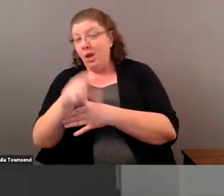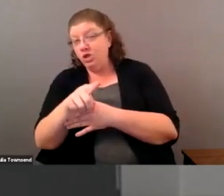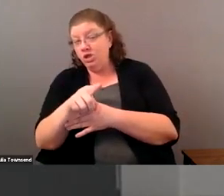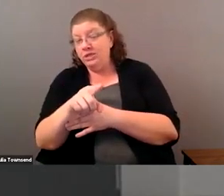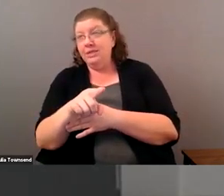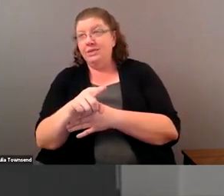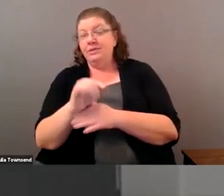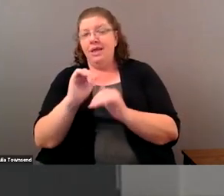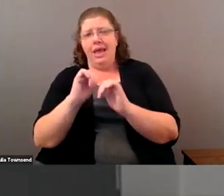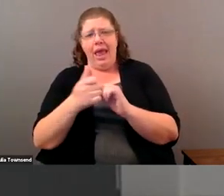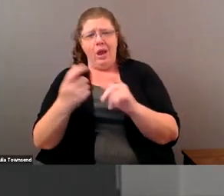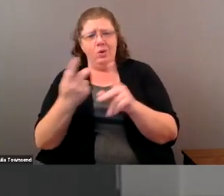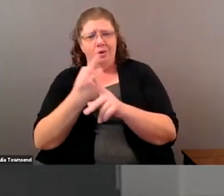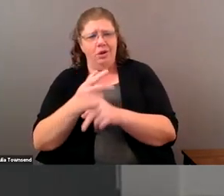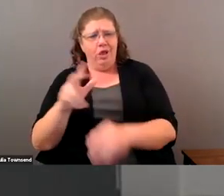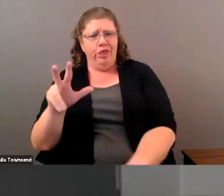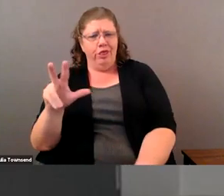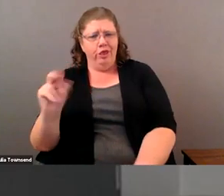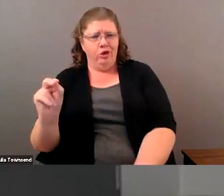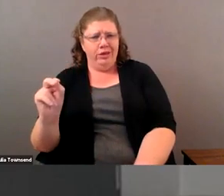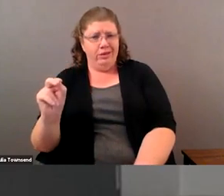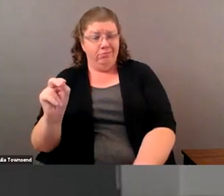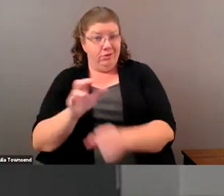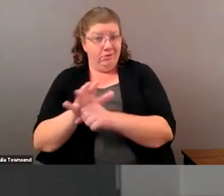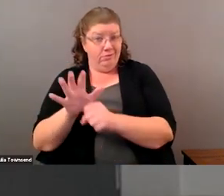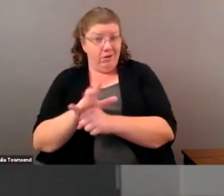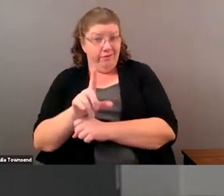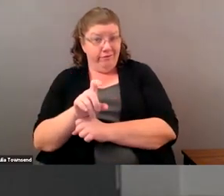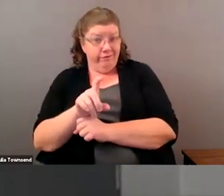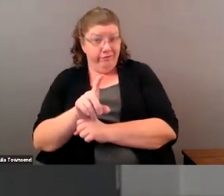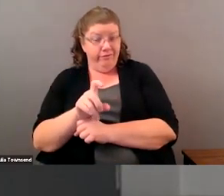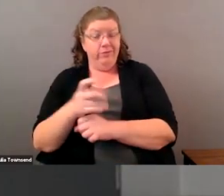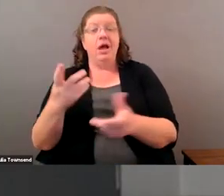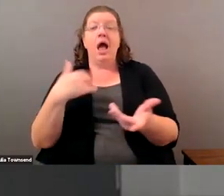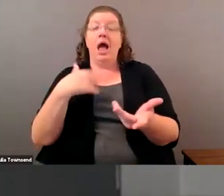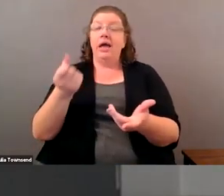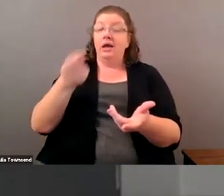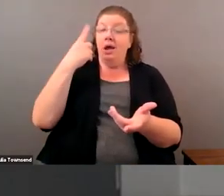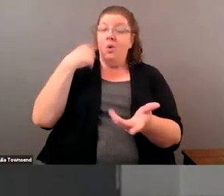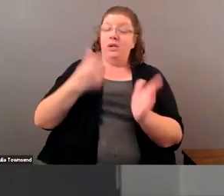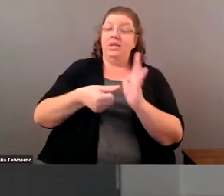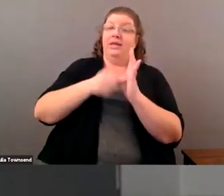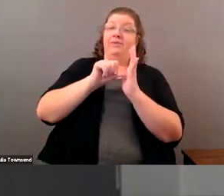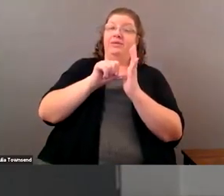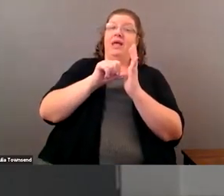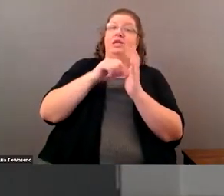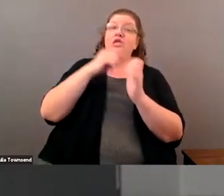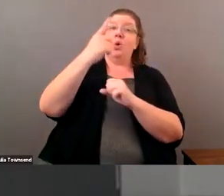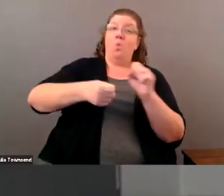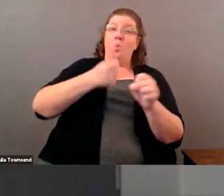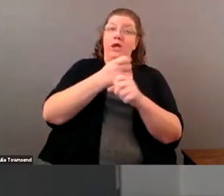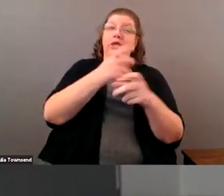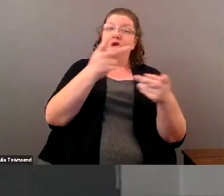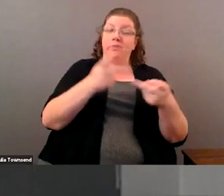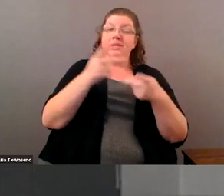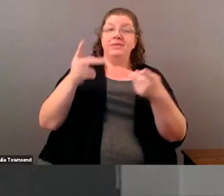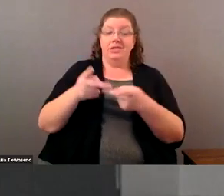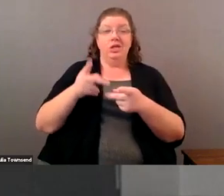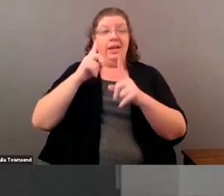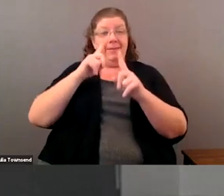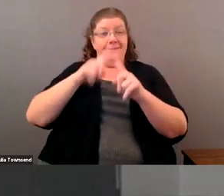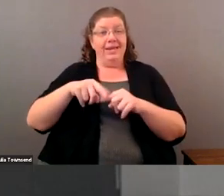y me parece que eso es maravillosa mi pregunta es cómo determinamos o cómo llegamos al número 30 y si